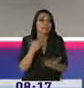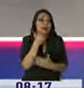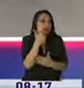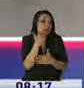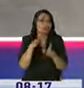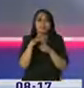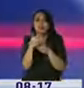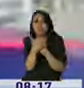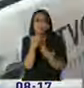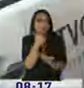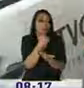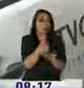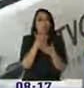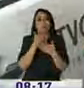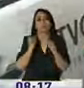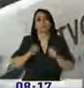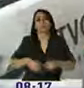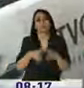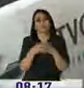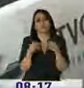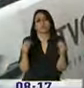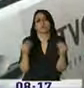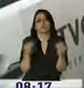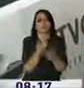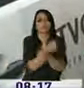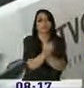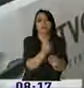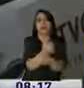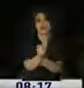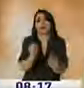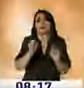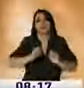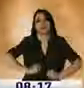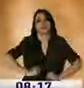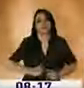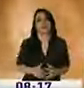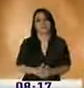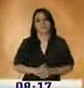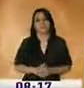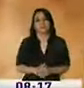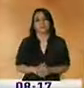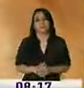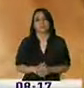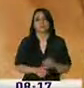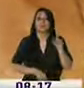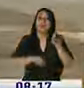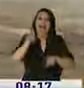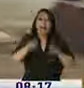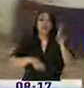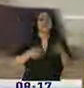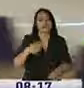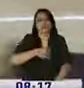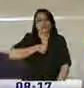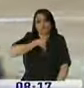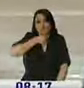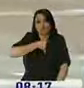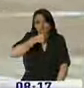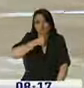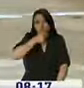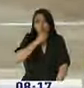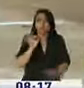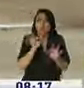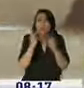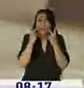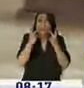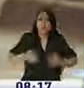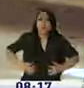que les pueda ayudar y les rescaten de la calle. Hay algunos que sufren por la edad, otros a quienes ya se les ve los